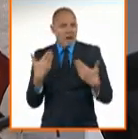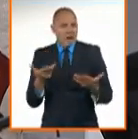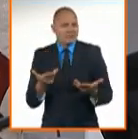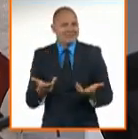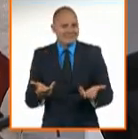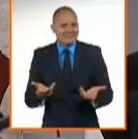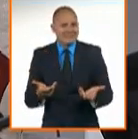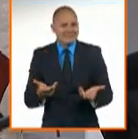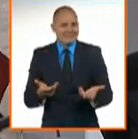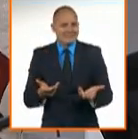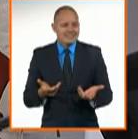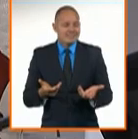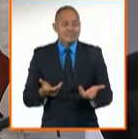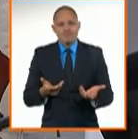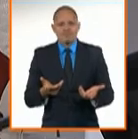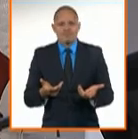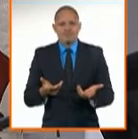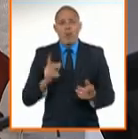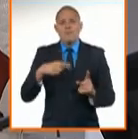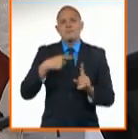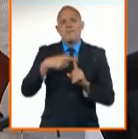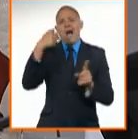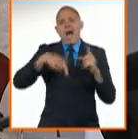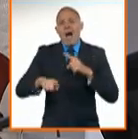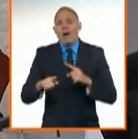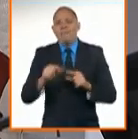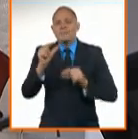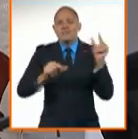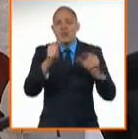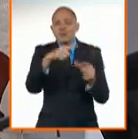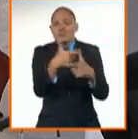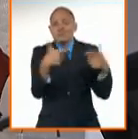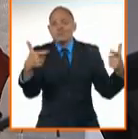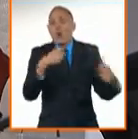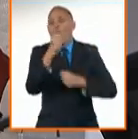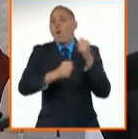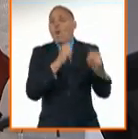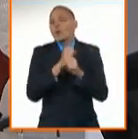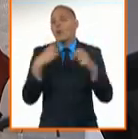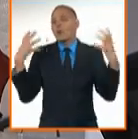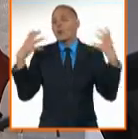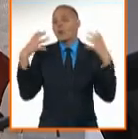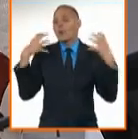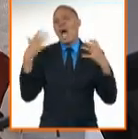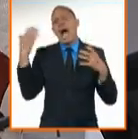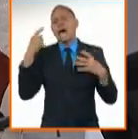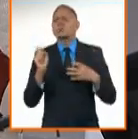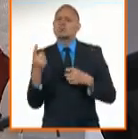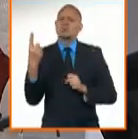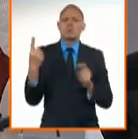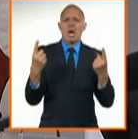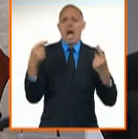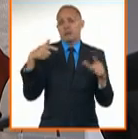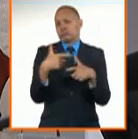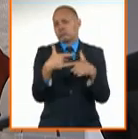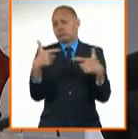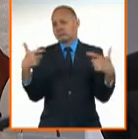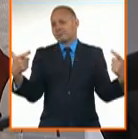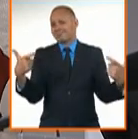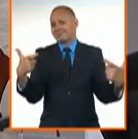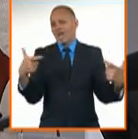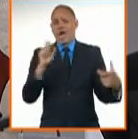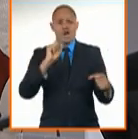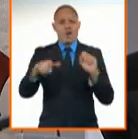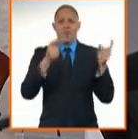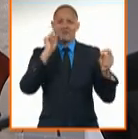sobre todo el aumento de la cantidad de equipos de clima que felizmente hoy dispone nuestra población lo cual sin duda mejora la calidad